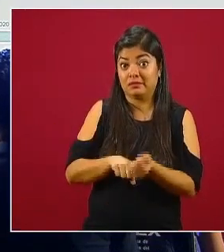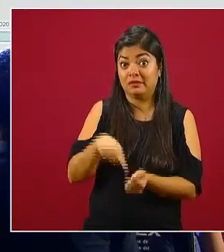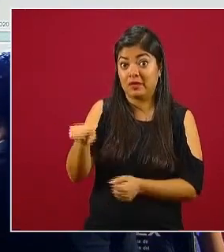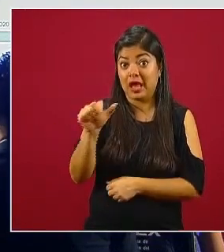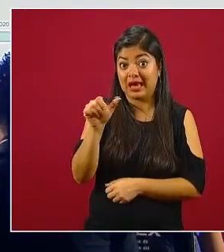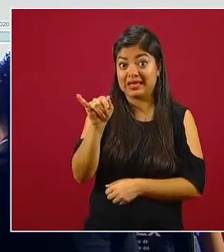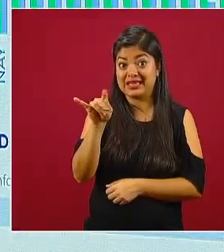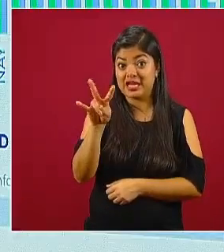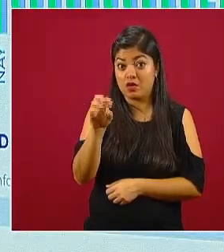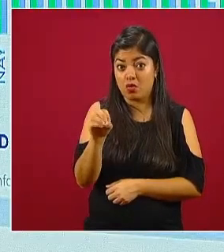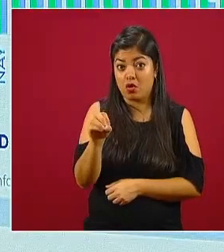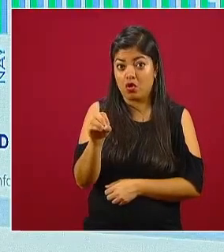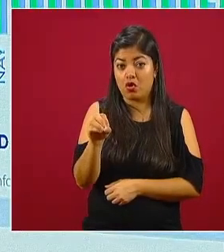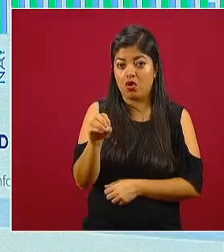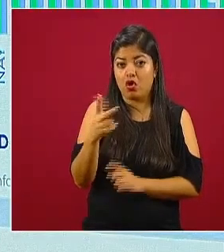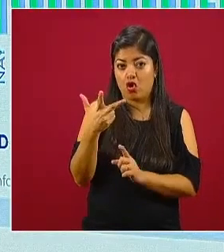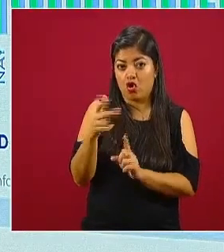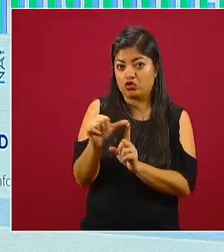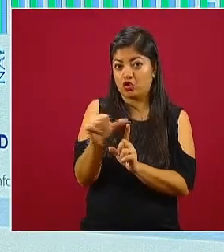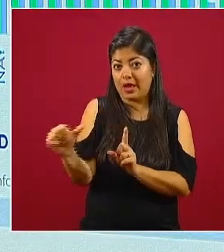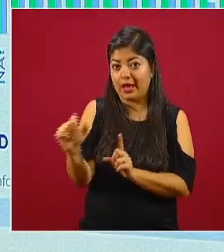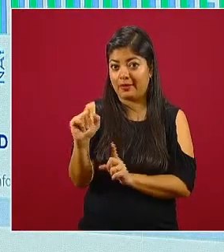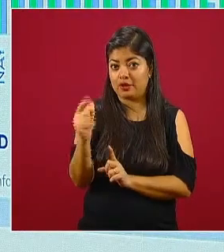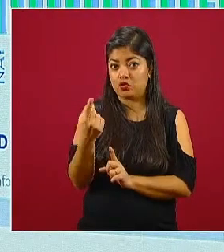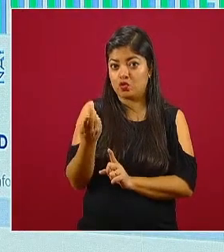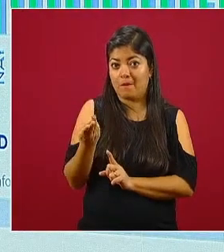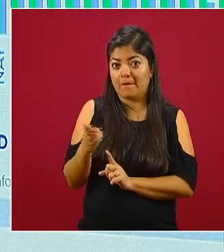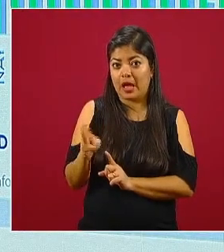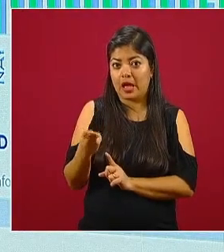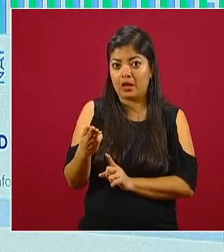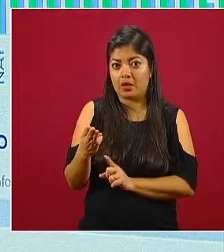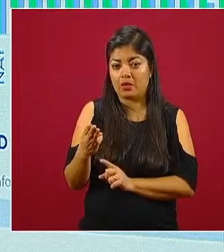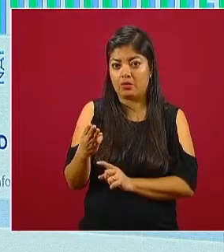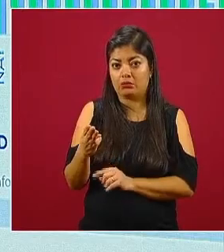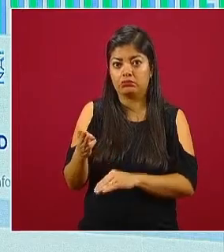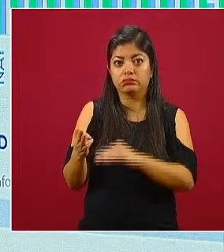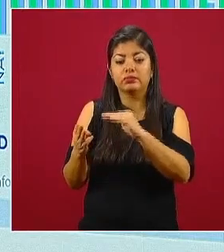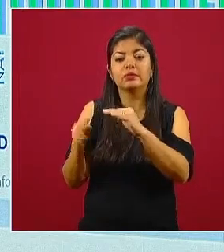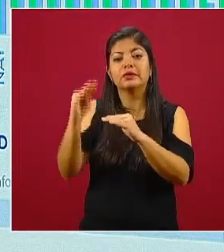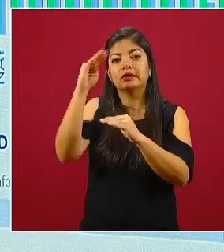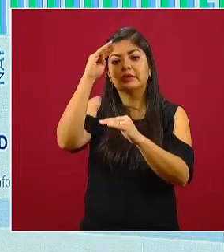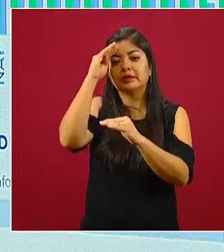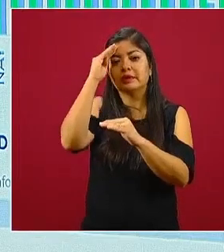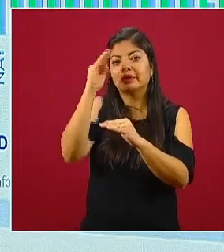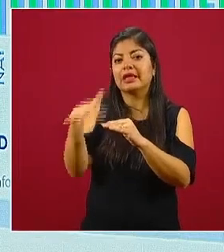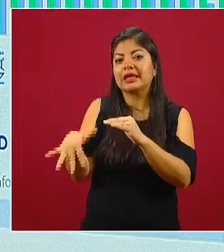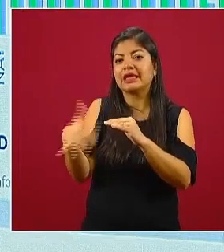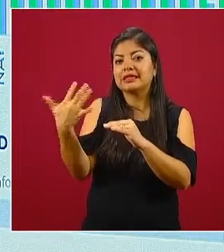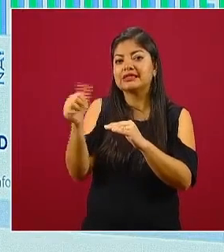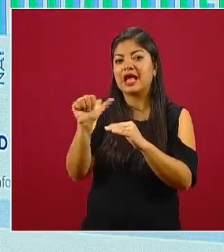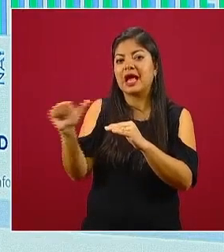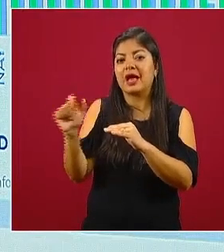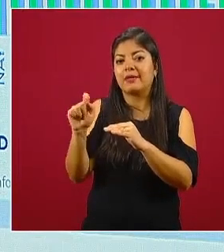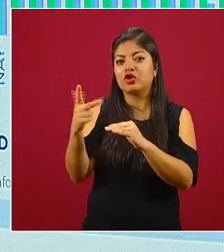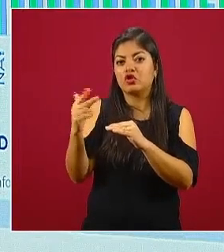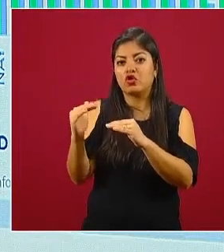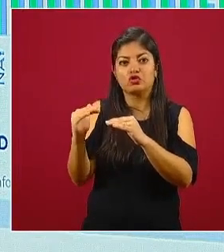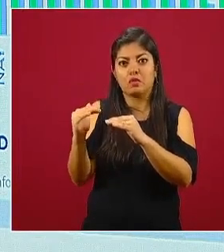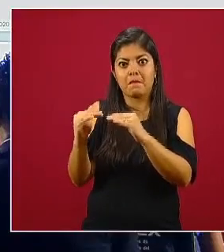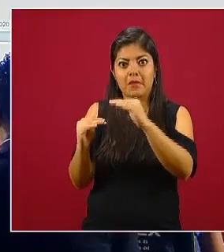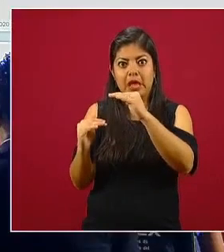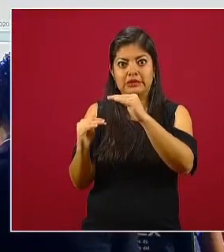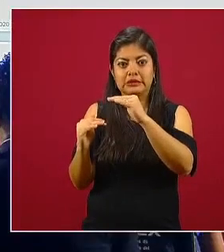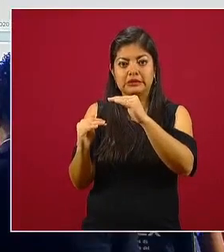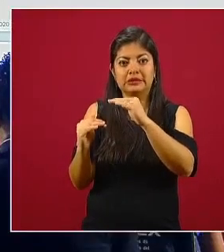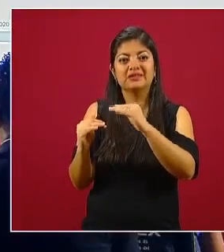activos entre el 8 al 21 de mayo fueron mayores a los casos activos del 15 al 28 de mayo. Esto